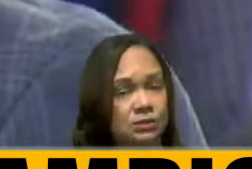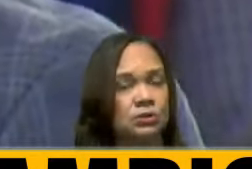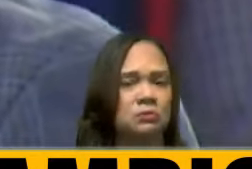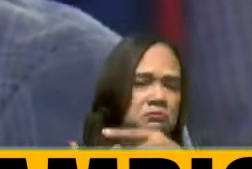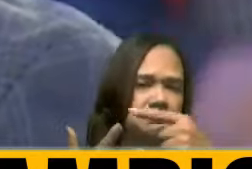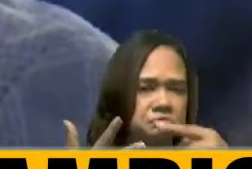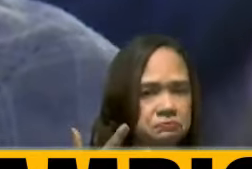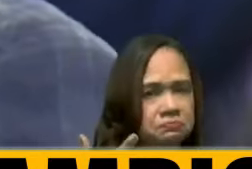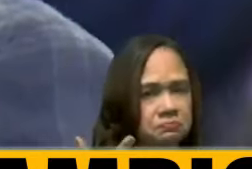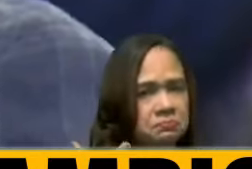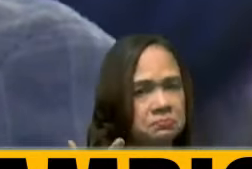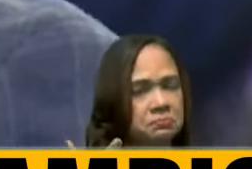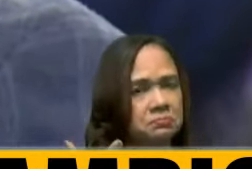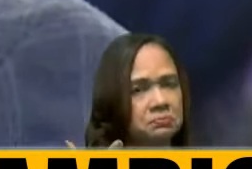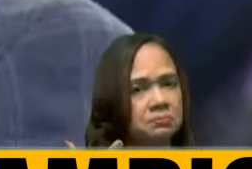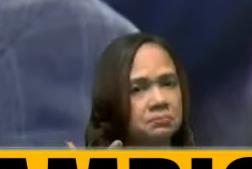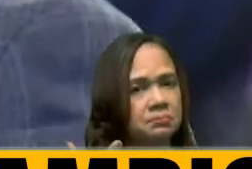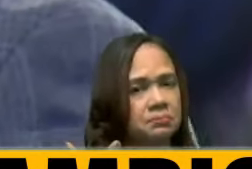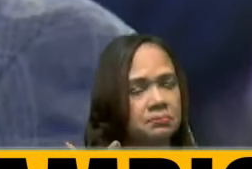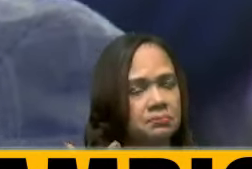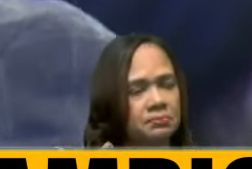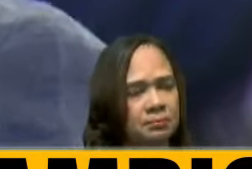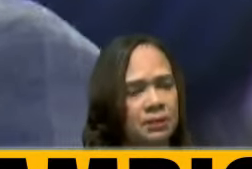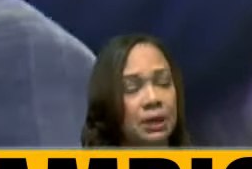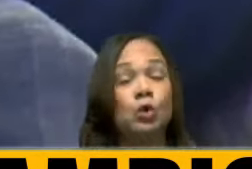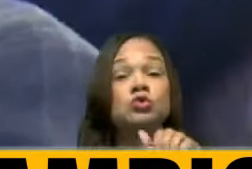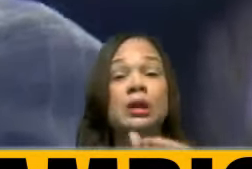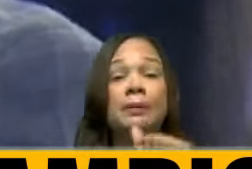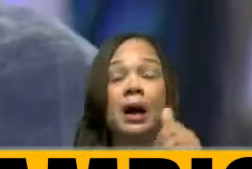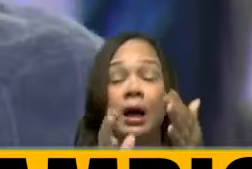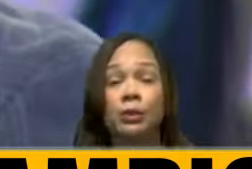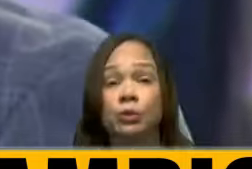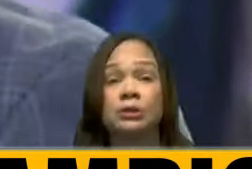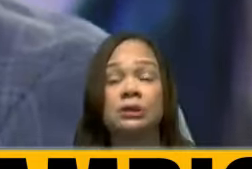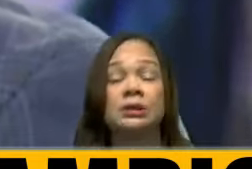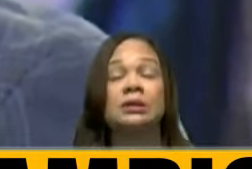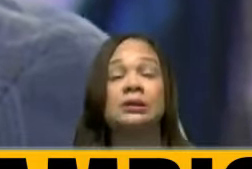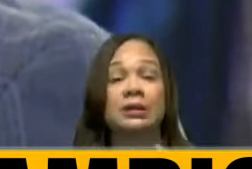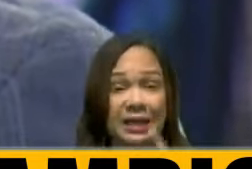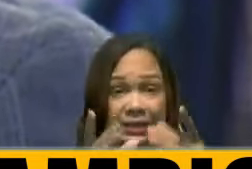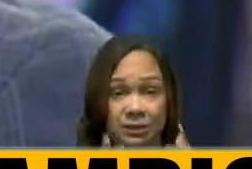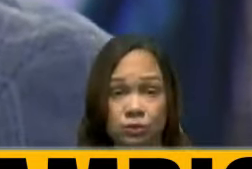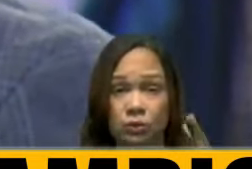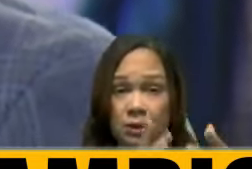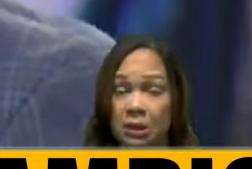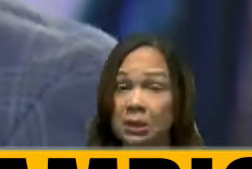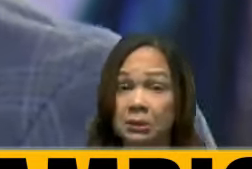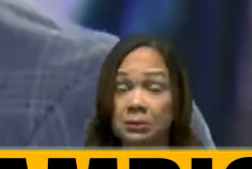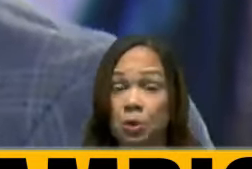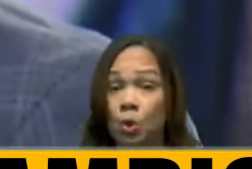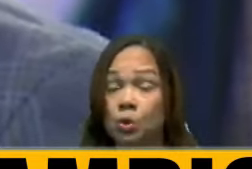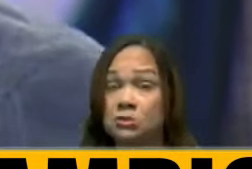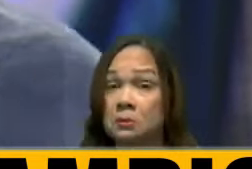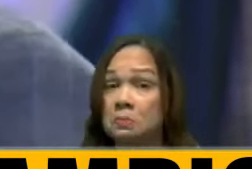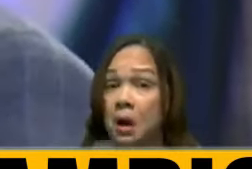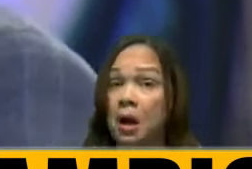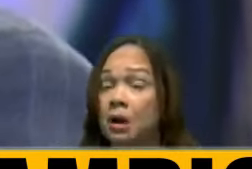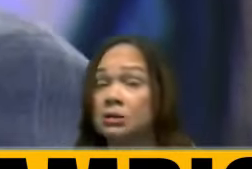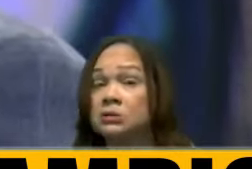mencionado anteriormente aquí los empleados de estas direcciones quedarán sin empleo o se van a